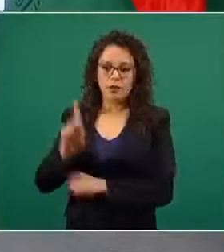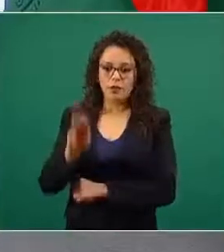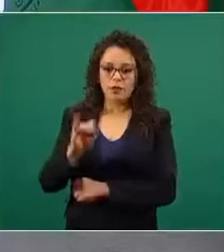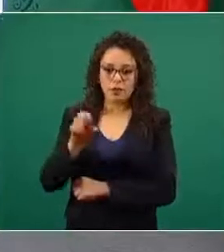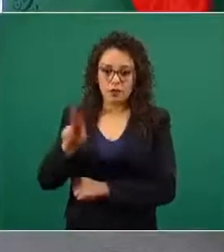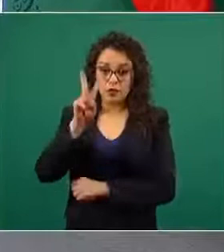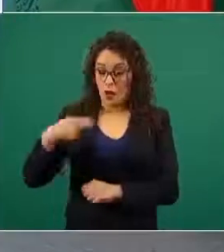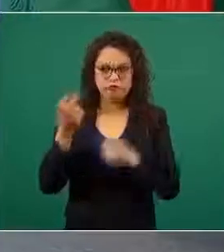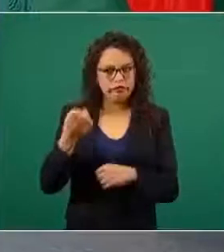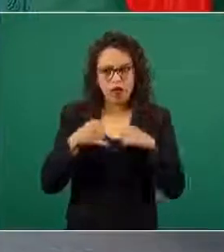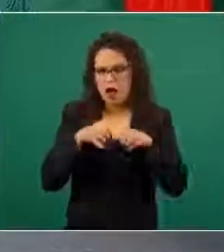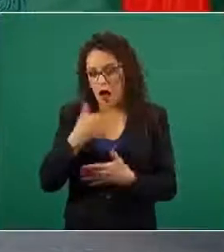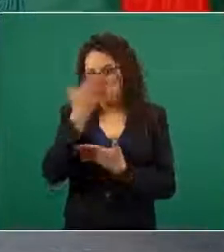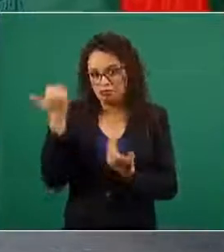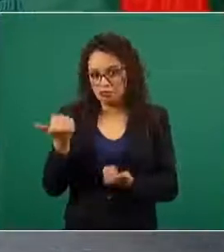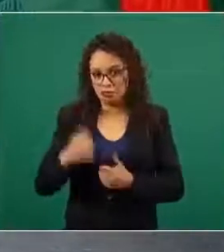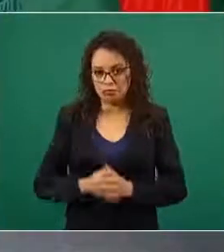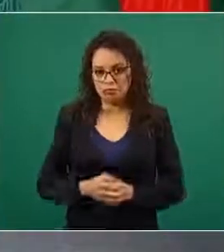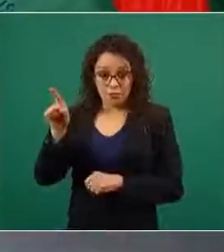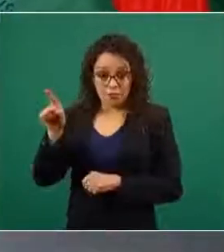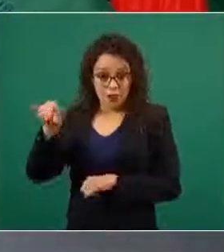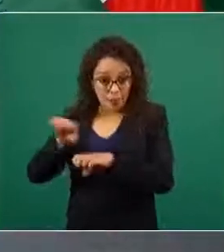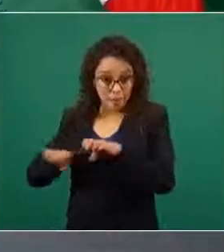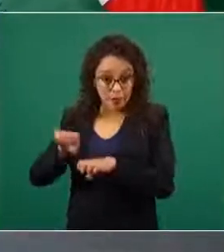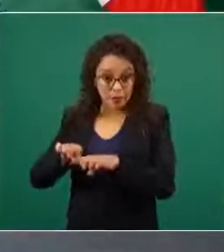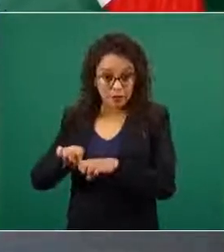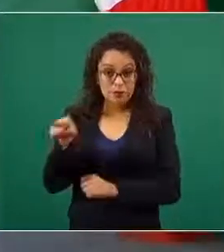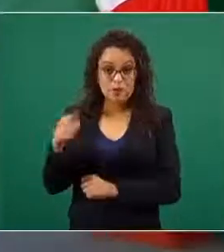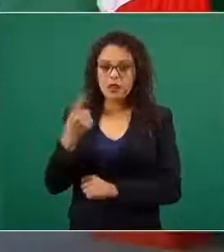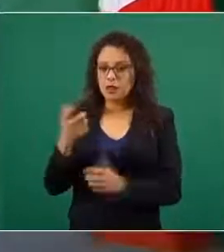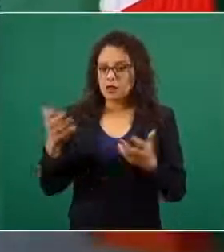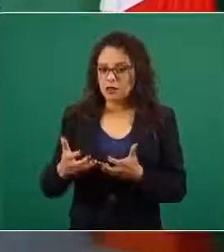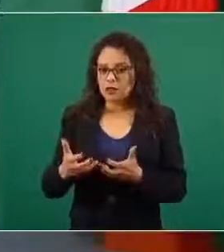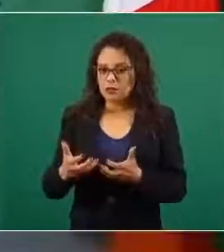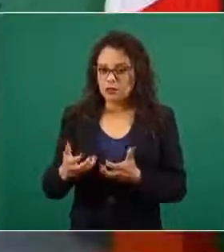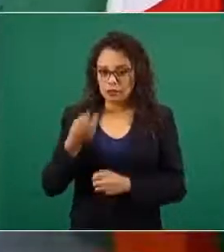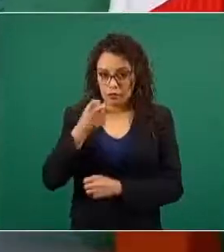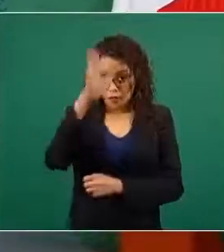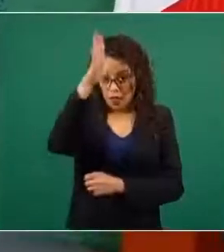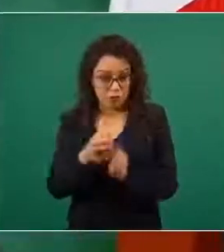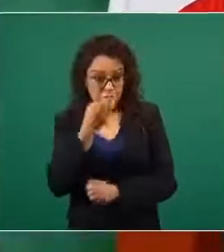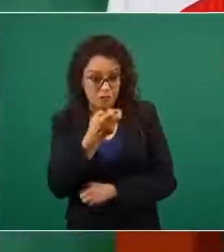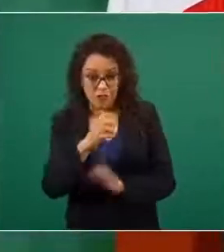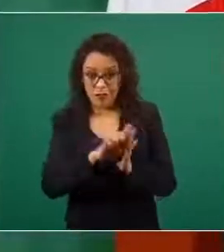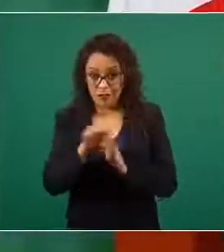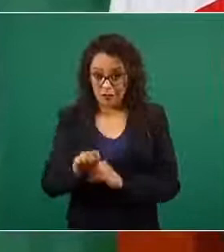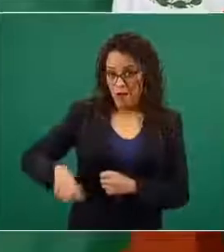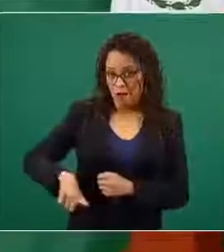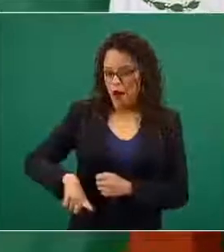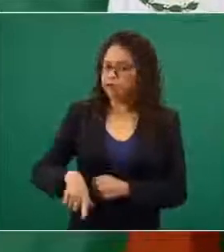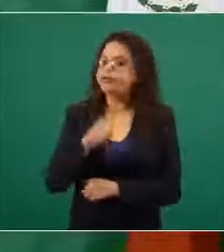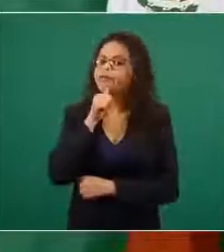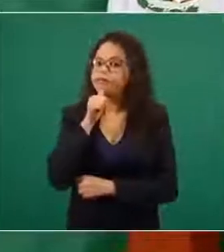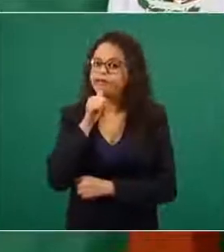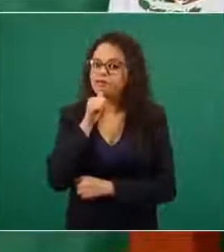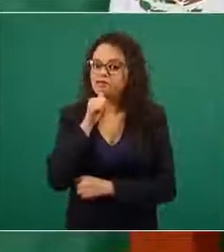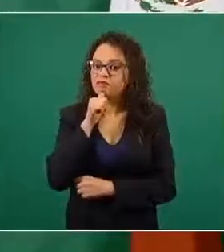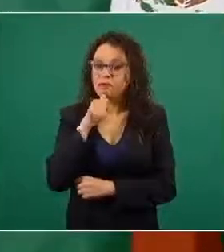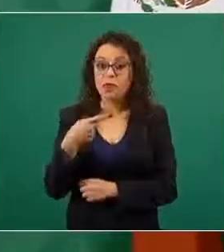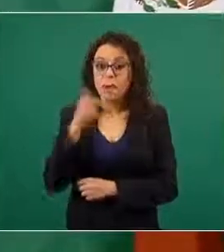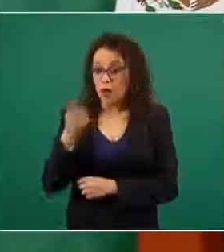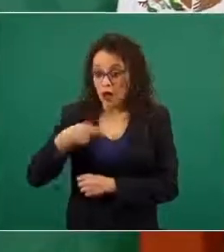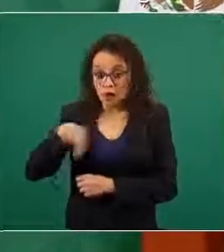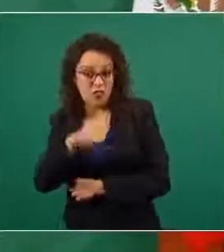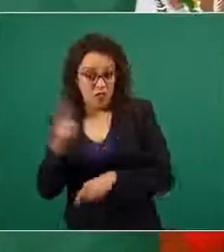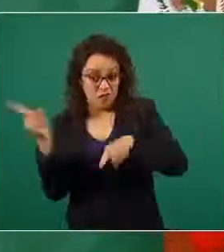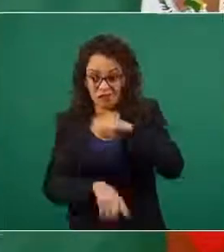tenemos información, la verdad, de que ninguna farmacéutica esté llevando a cabo acuerdos de este tipo con gobiernos locales, pero no nos oponemos para que no se